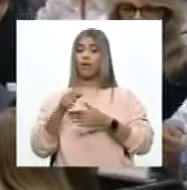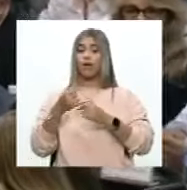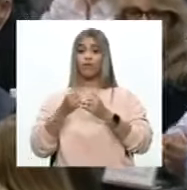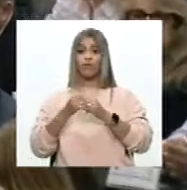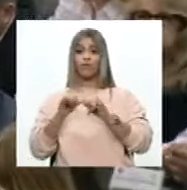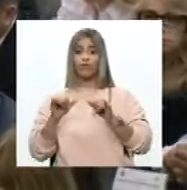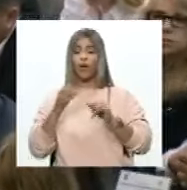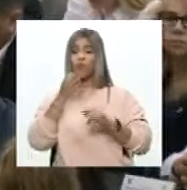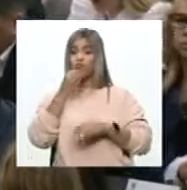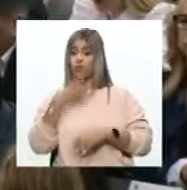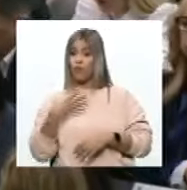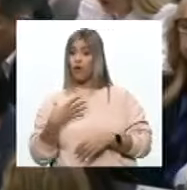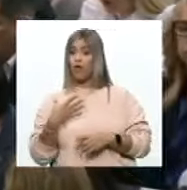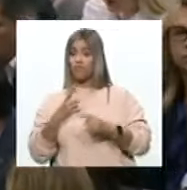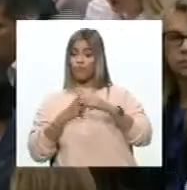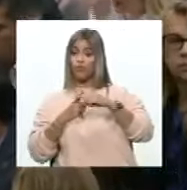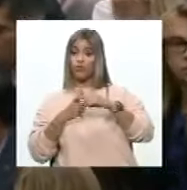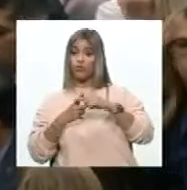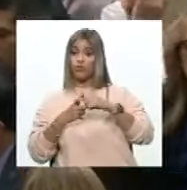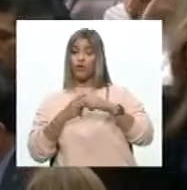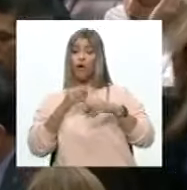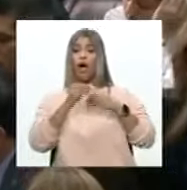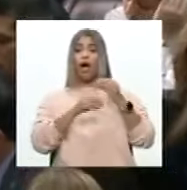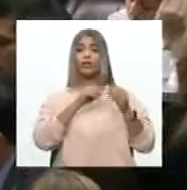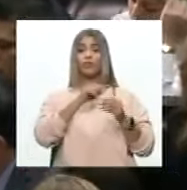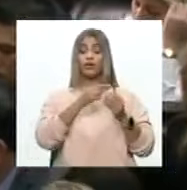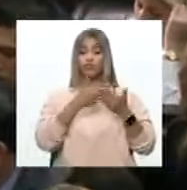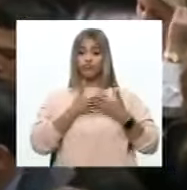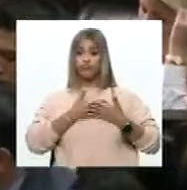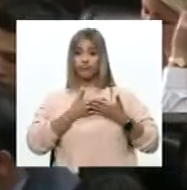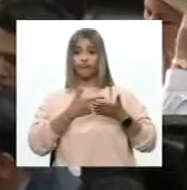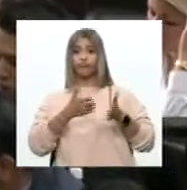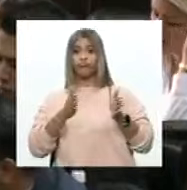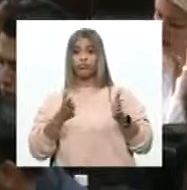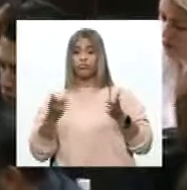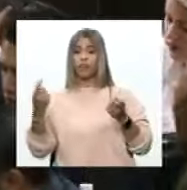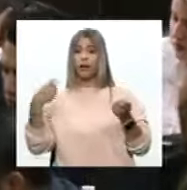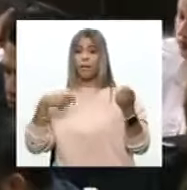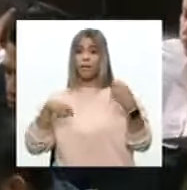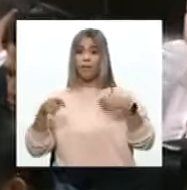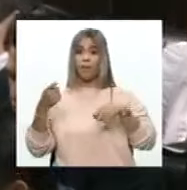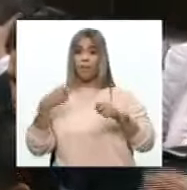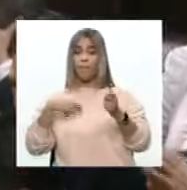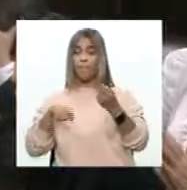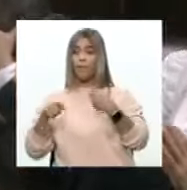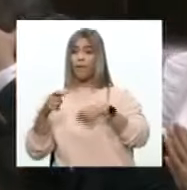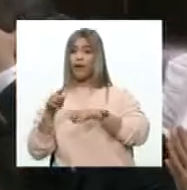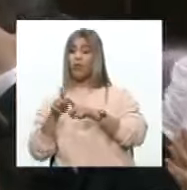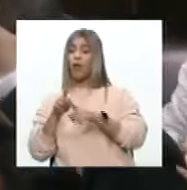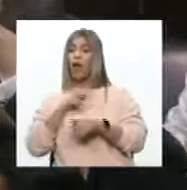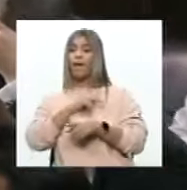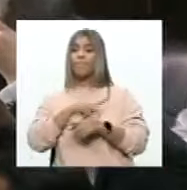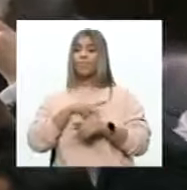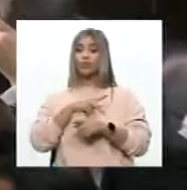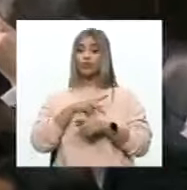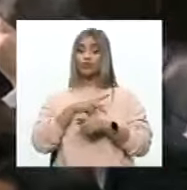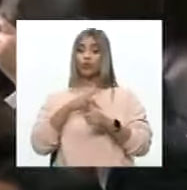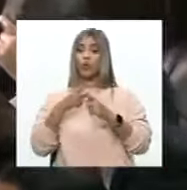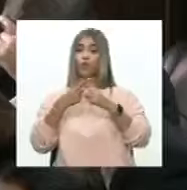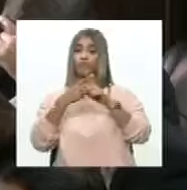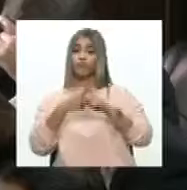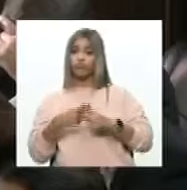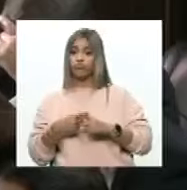realice con éxito, se produzca esa disponibilidad de ingresos por la vía de la Comisión de Finanzas,